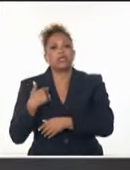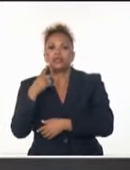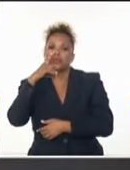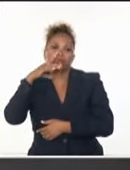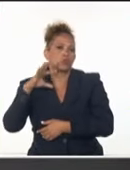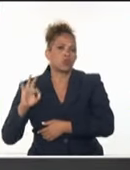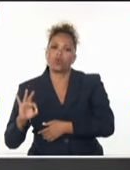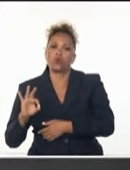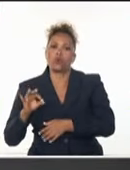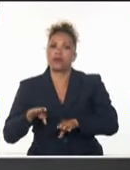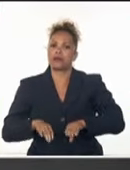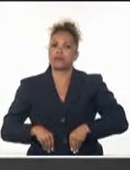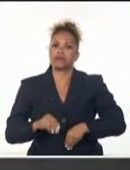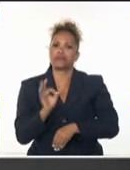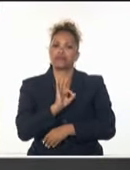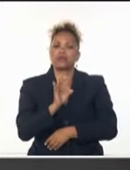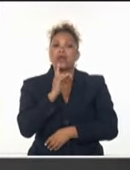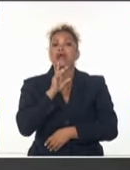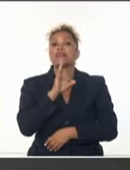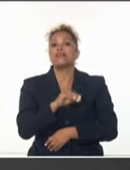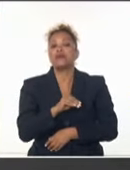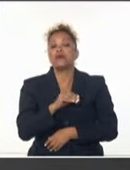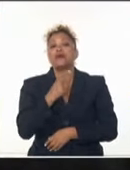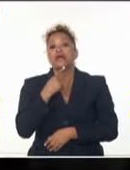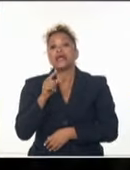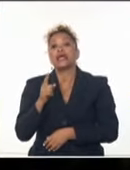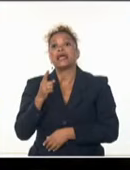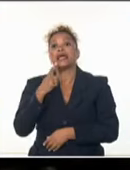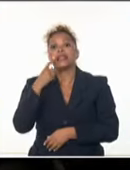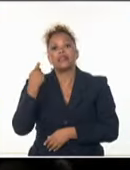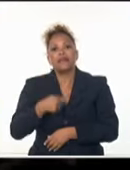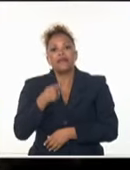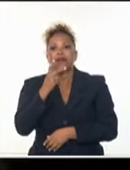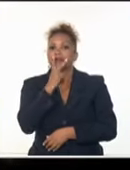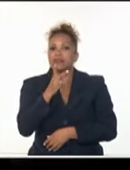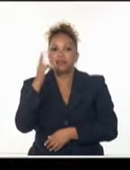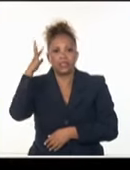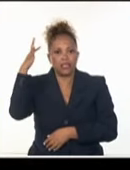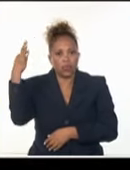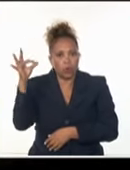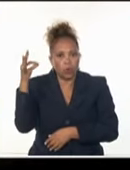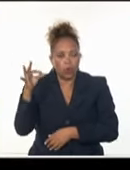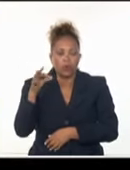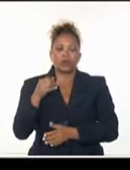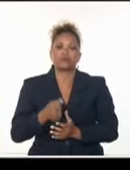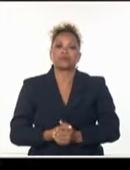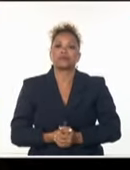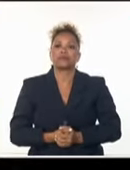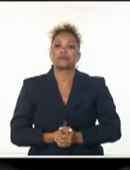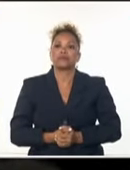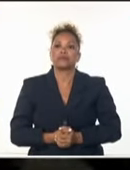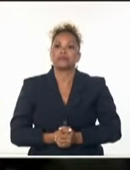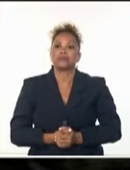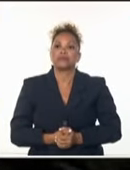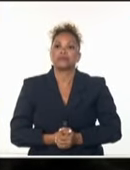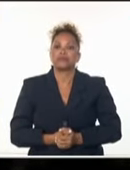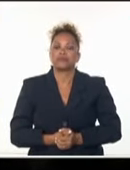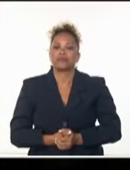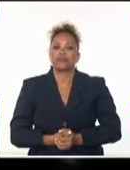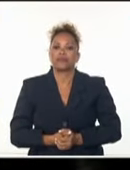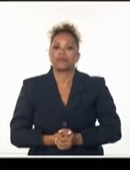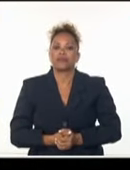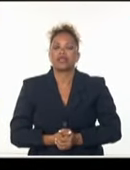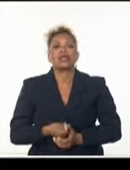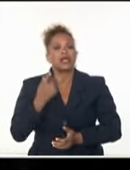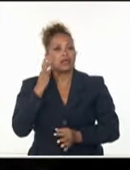Argentina, Alberto Fernández, dijo que Milei necesita asistencia psicológica. Biógrafos del actual inquilino de la Casa Rosada dan fe de que el